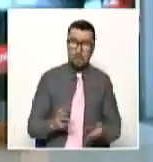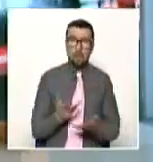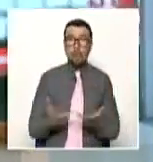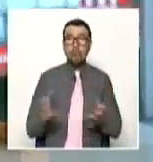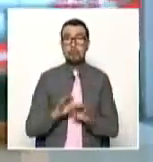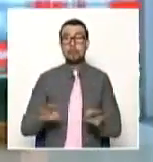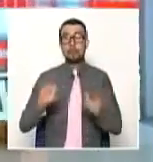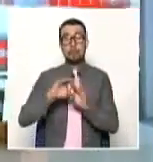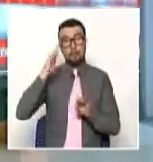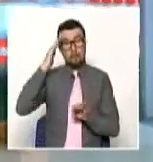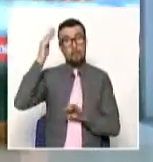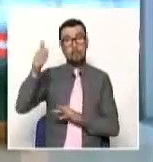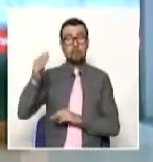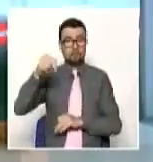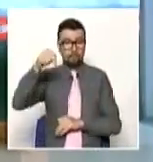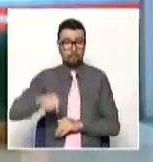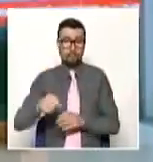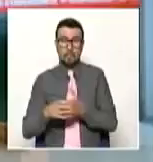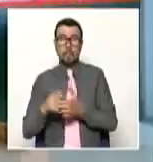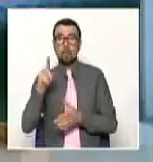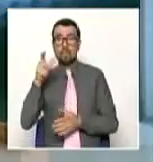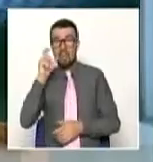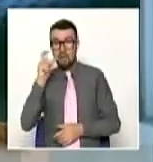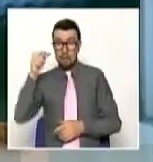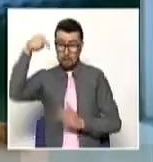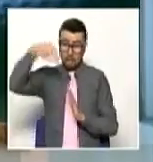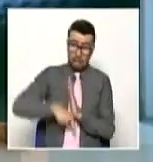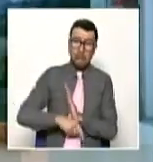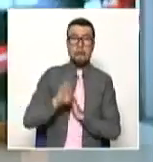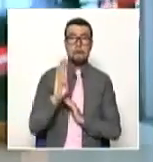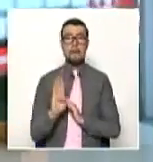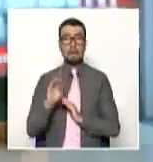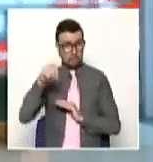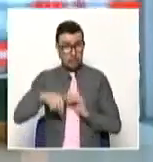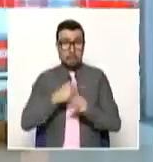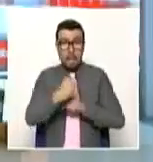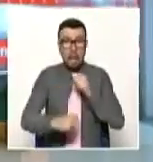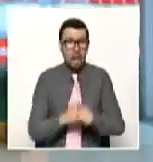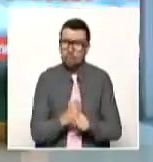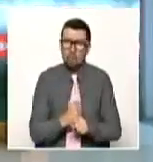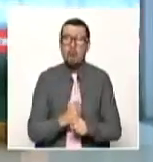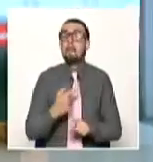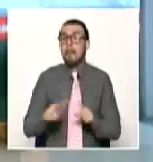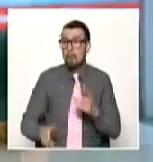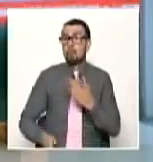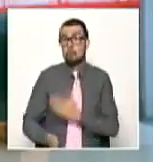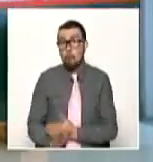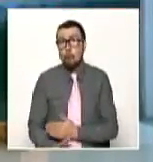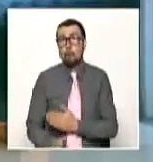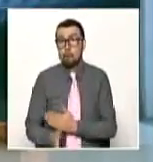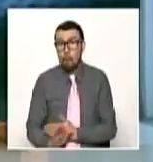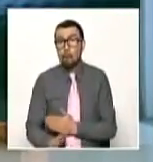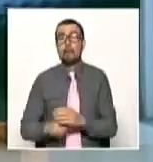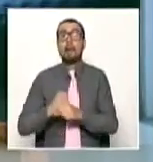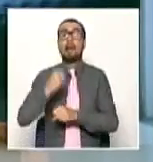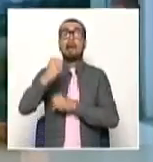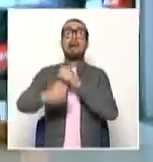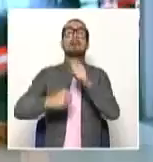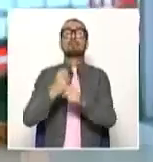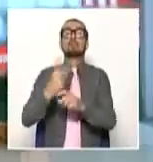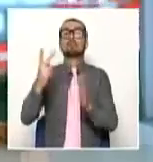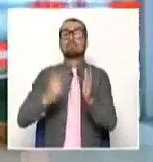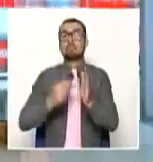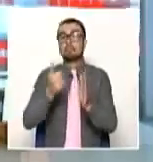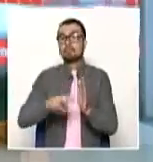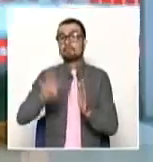para el futuro del equipo. La amenaza de la B es latente, no para este año, pero si continuamos así, seguramente en el 2019 el problema puede ser